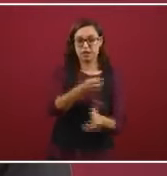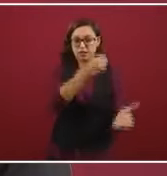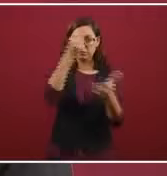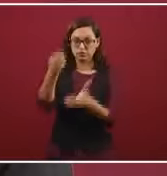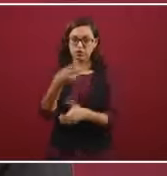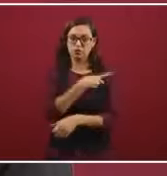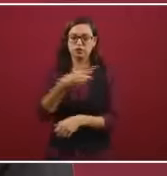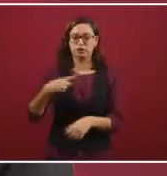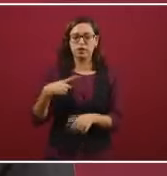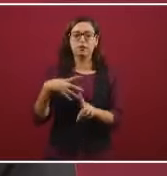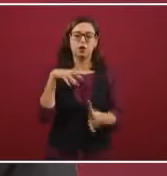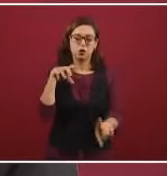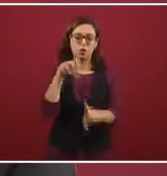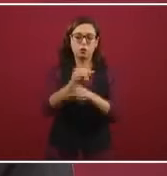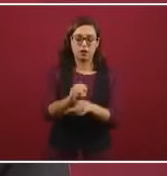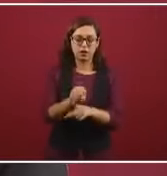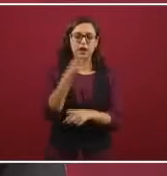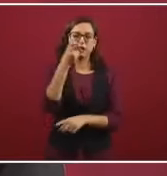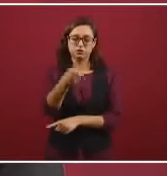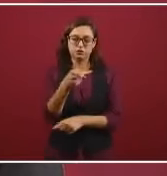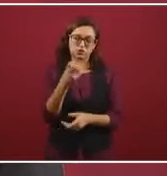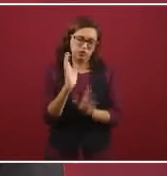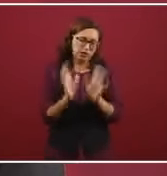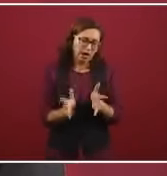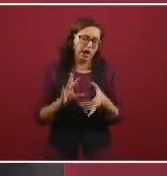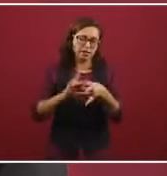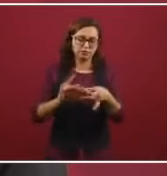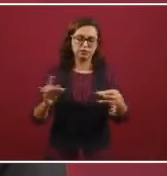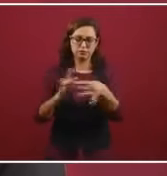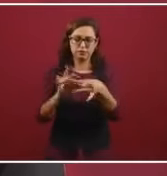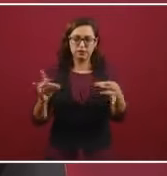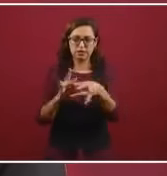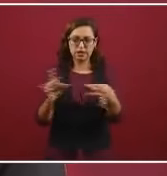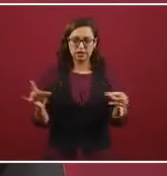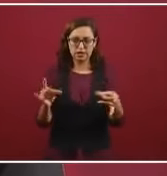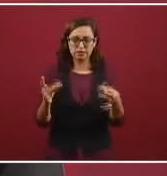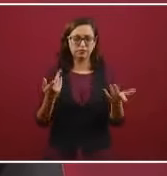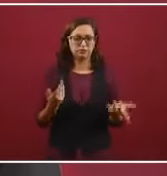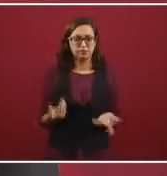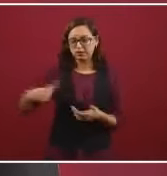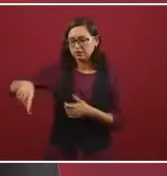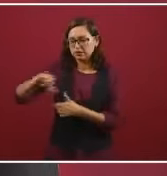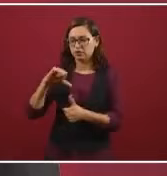quisiéramos ampliar. ¿Quién habla por los países de Centroamérica?